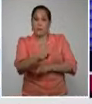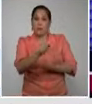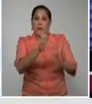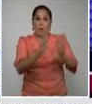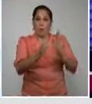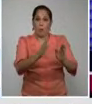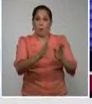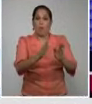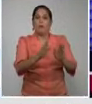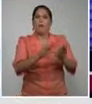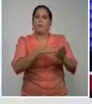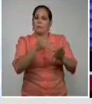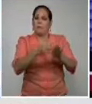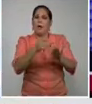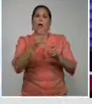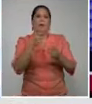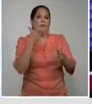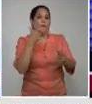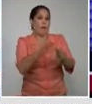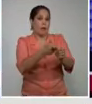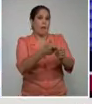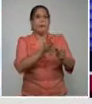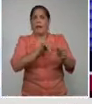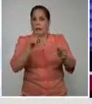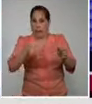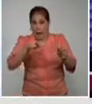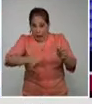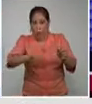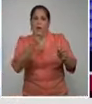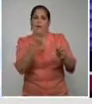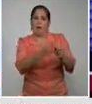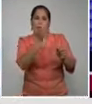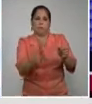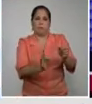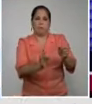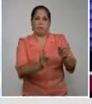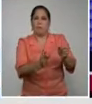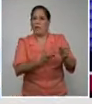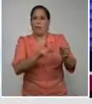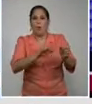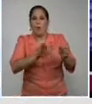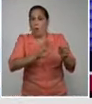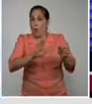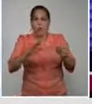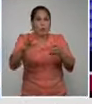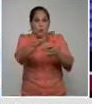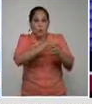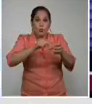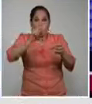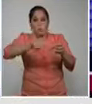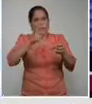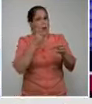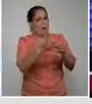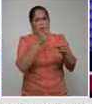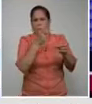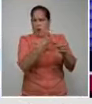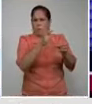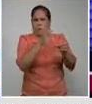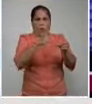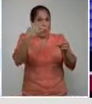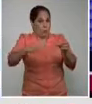él va a recibir las dosis de vacuna. Y se le comunica que va a recibir las dosis de vacuna. Es decir, nadie sale del estudio sin haber recibido el esquema